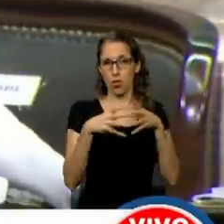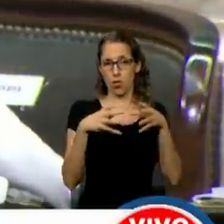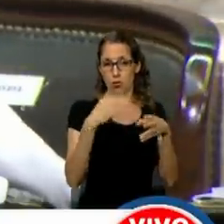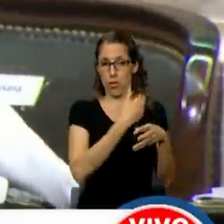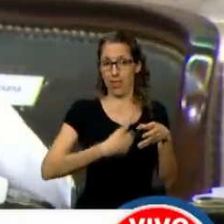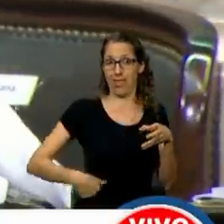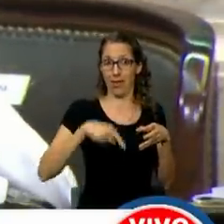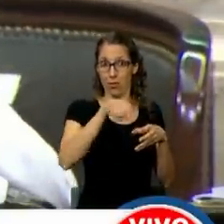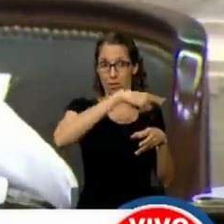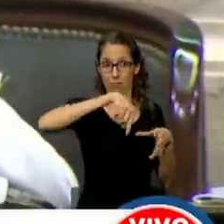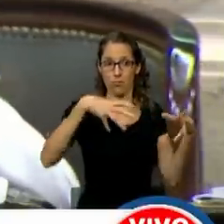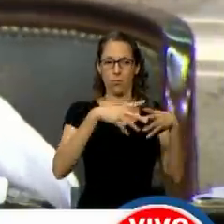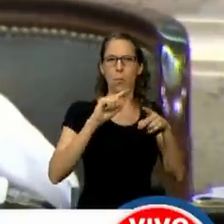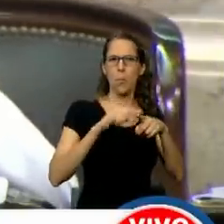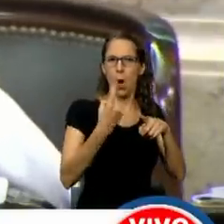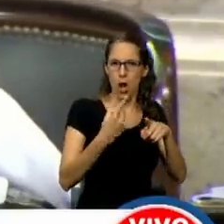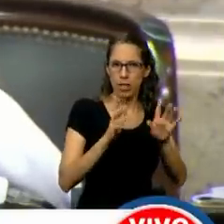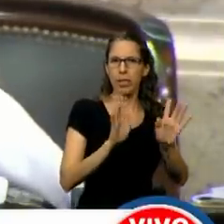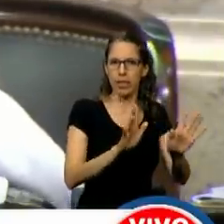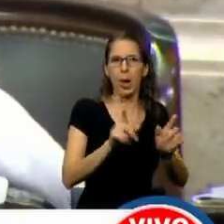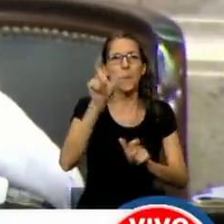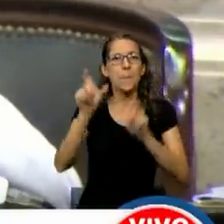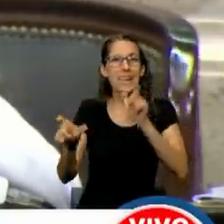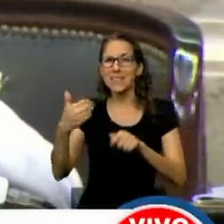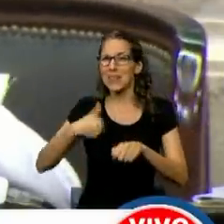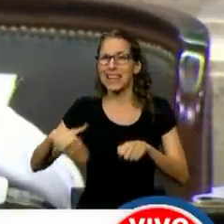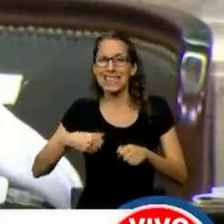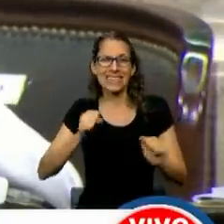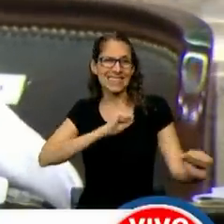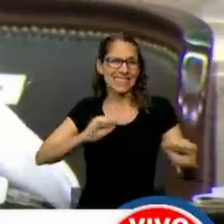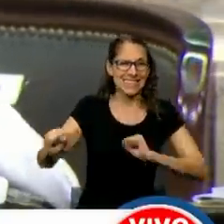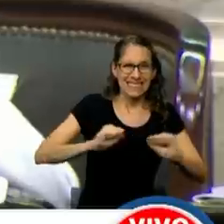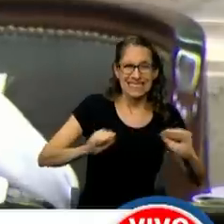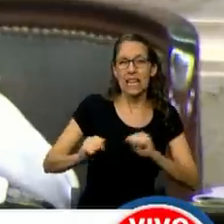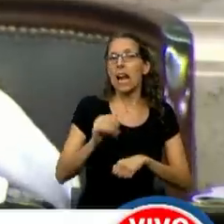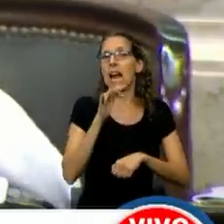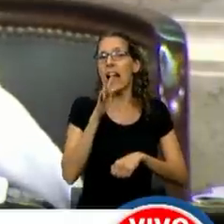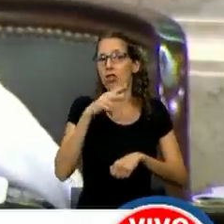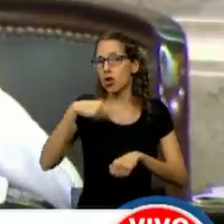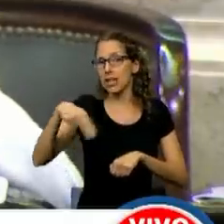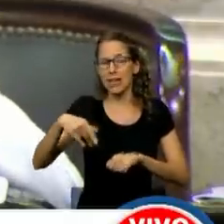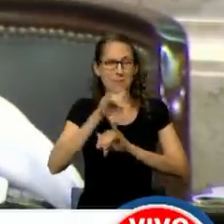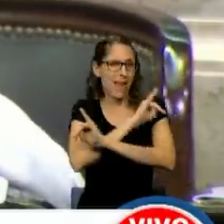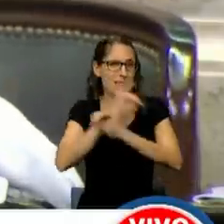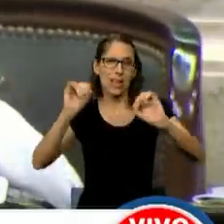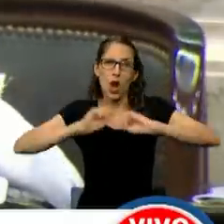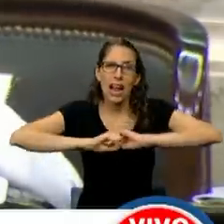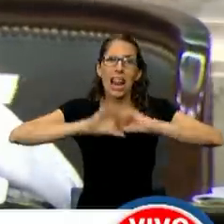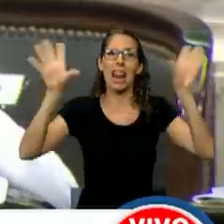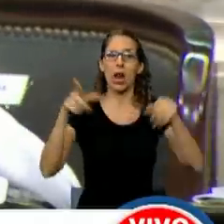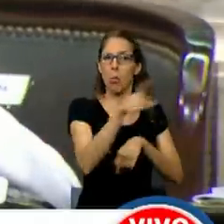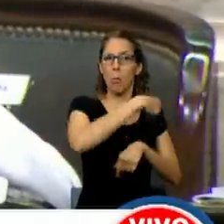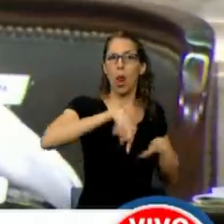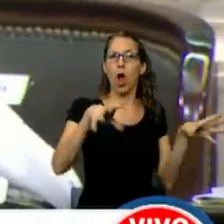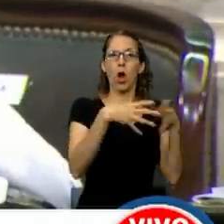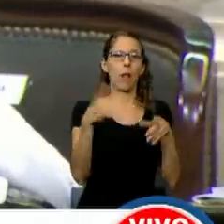a pesar del grito desesperado de los argentinos el pasado 14 de noviembre el oficialismo sigue